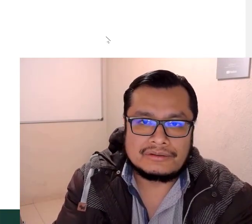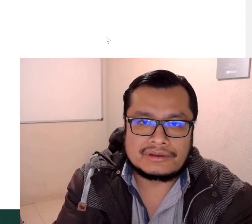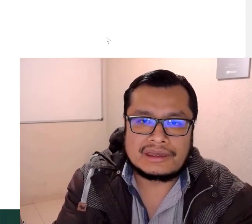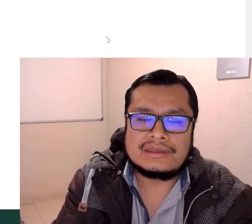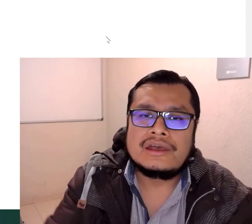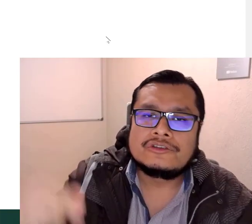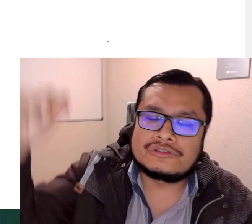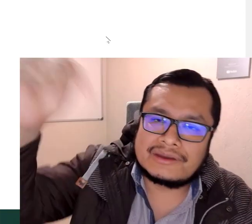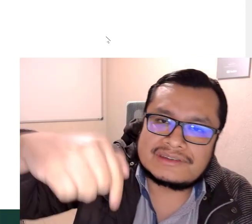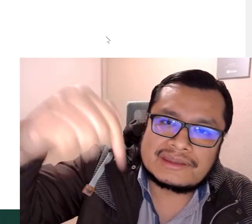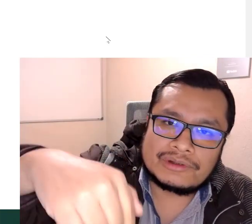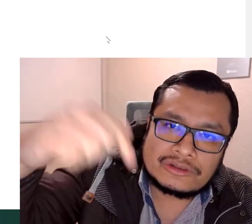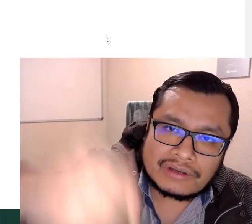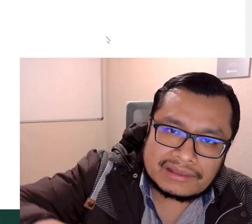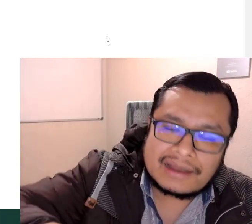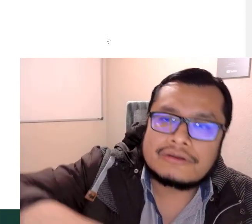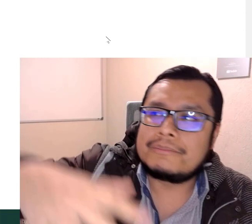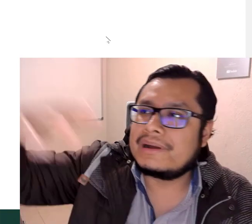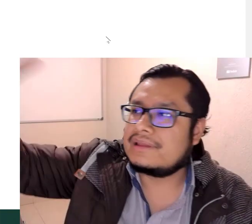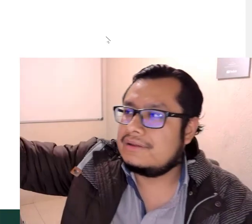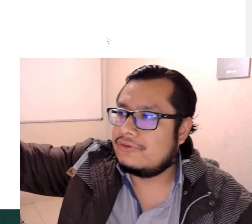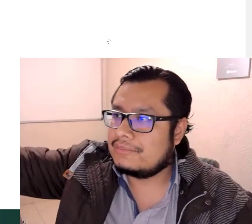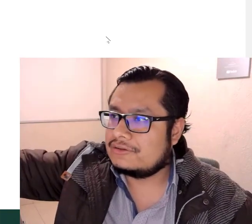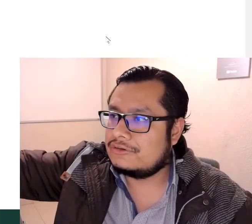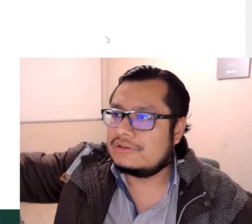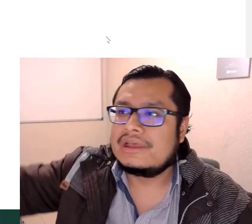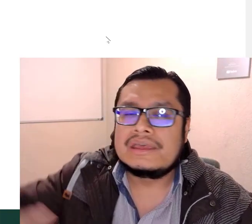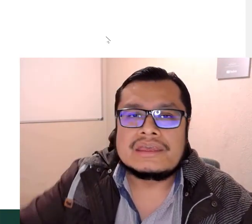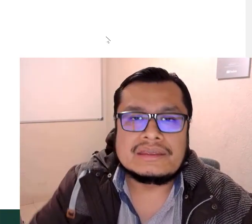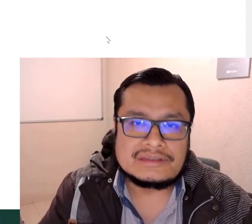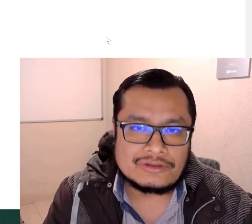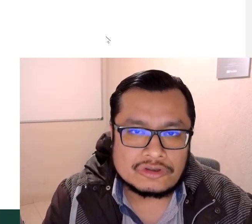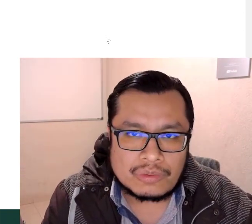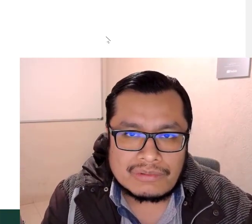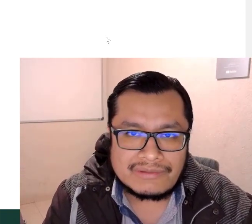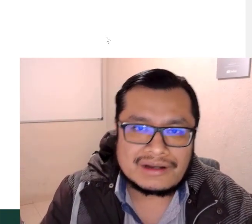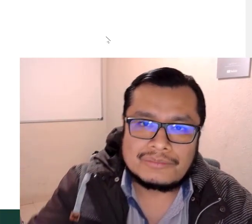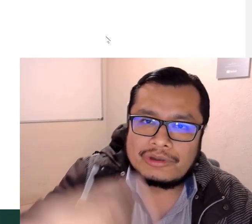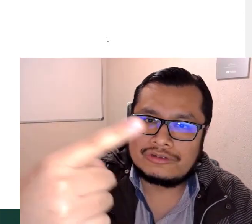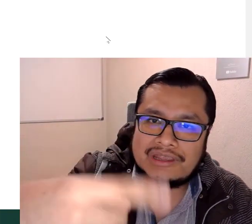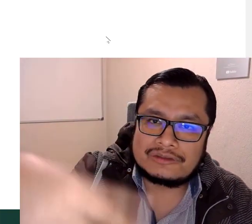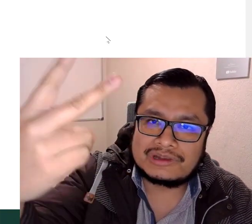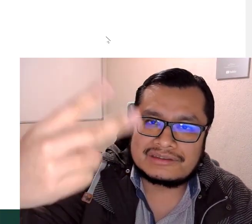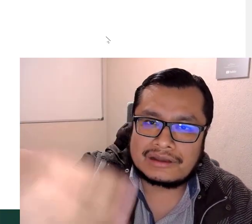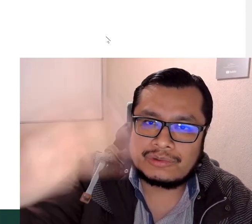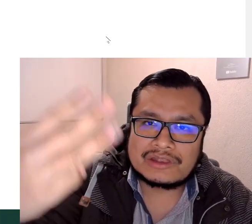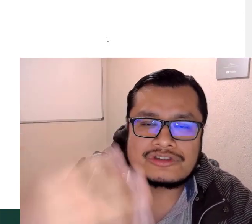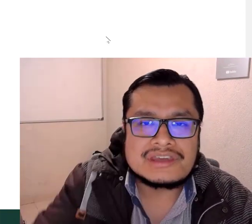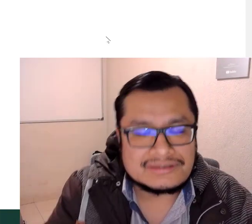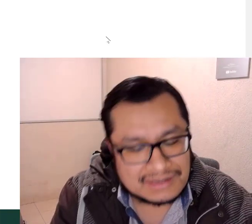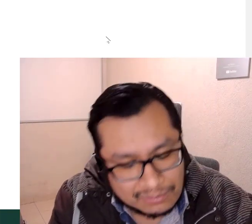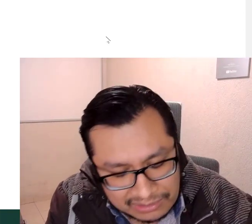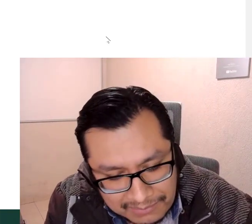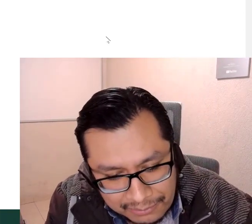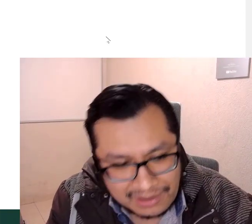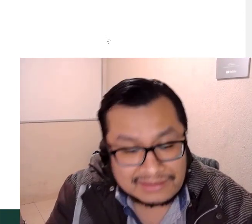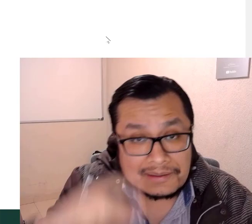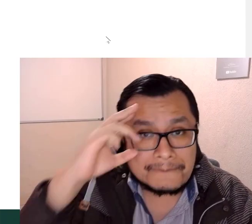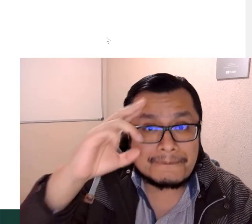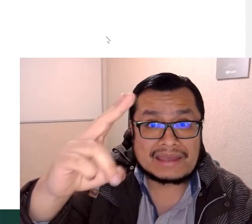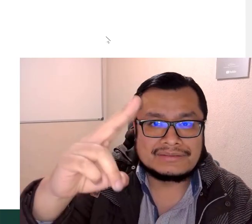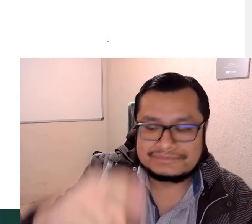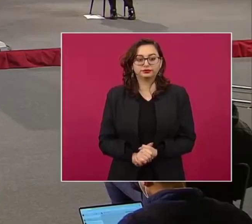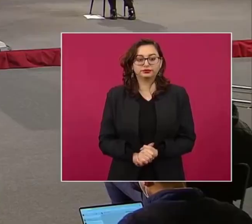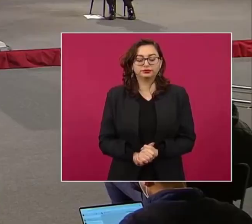se les olvide ok suscríbase este bonito canal compartan la información y si no lo vuelvo a ver buenos días buenas tardes buenas noches y bueno en